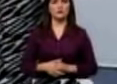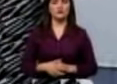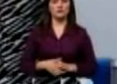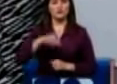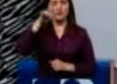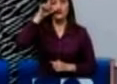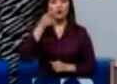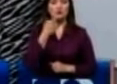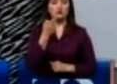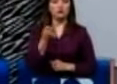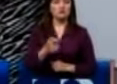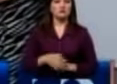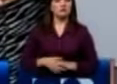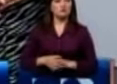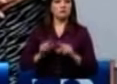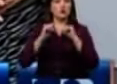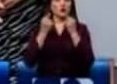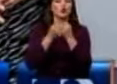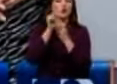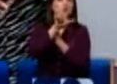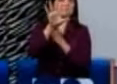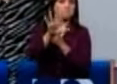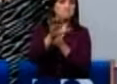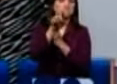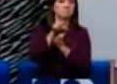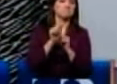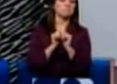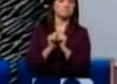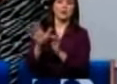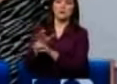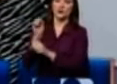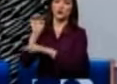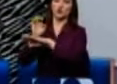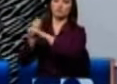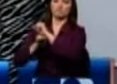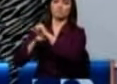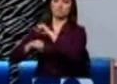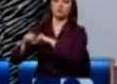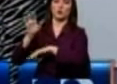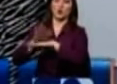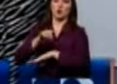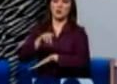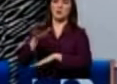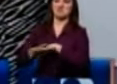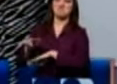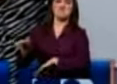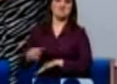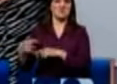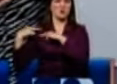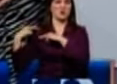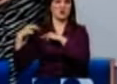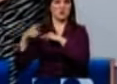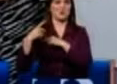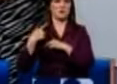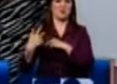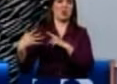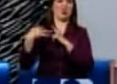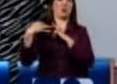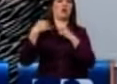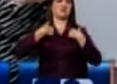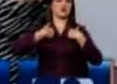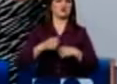Guillermo Lasso señala a militantes de Alianza País e incluso a la Federación Ecuatoriana de Fútbol de ser los responsables de la